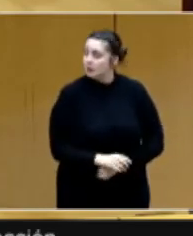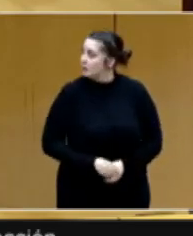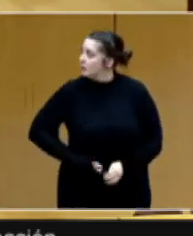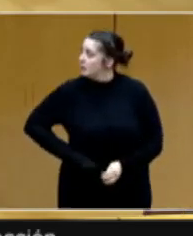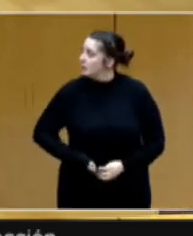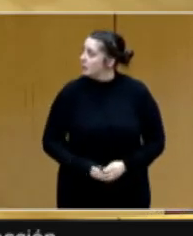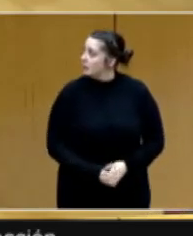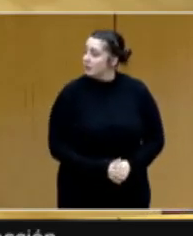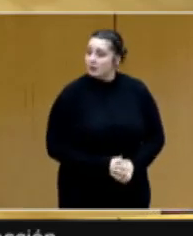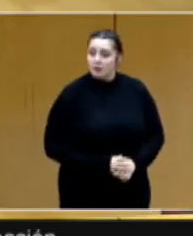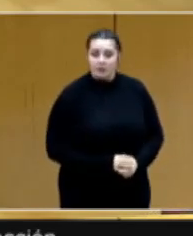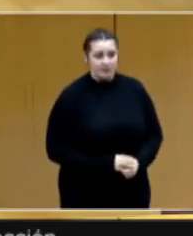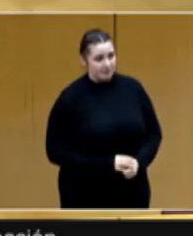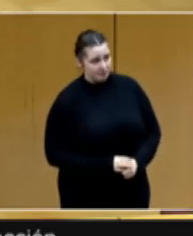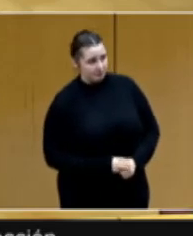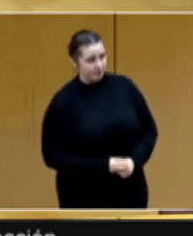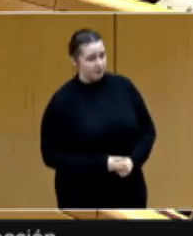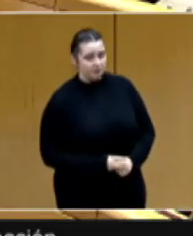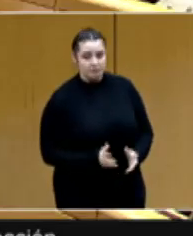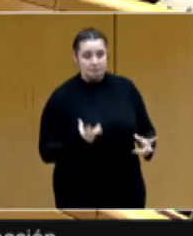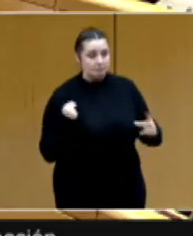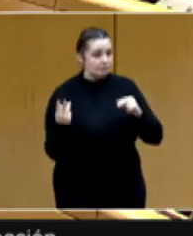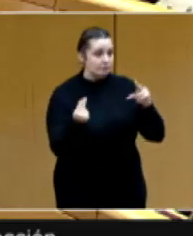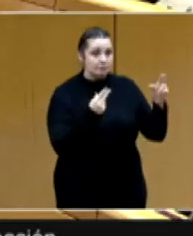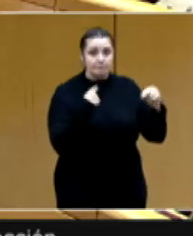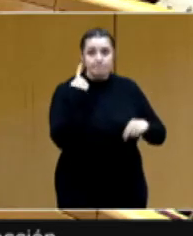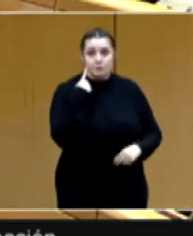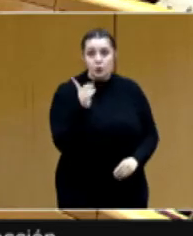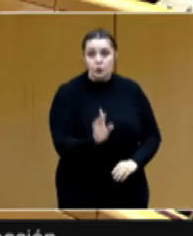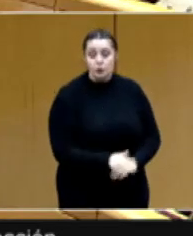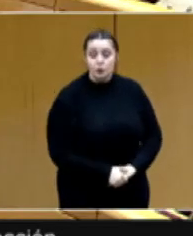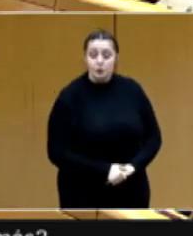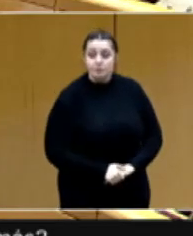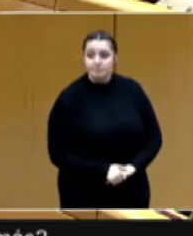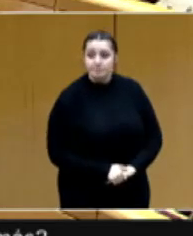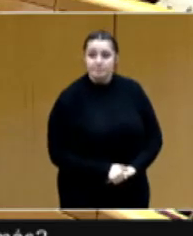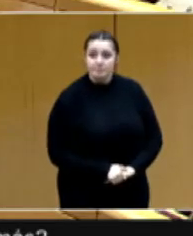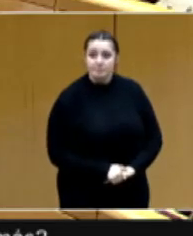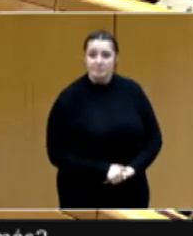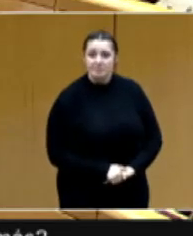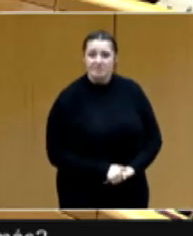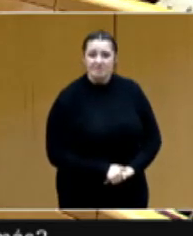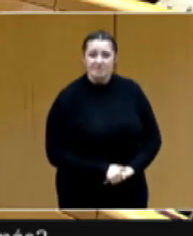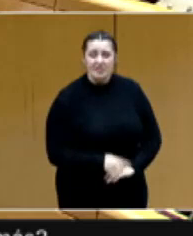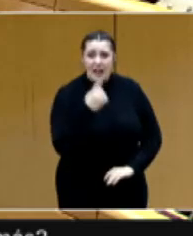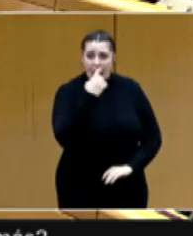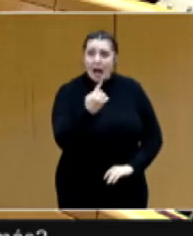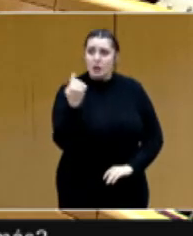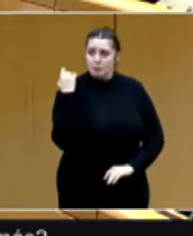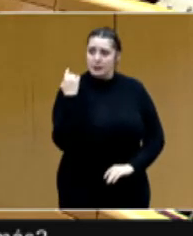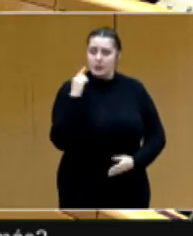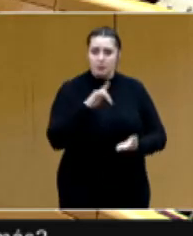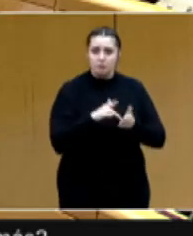ilusiones por alusiones que alguien decía antes que el senado el año el año pasado se